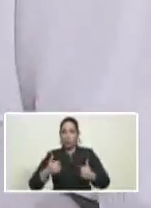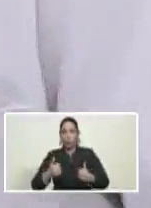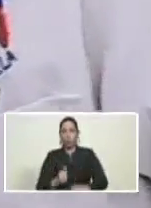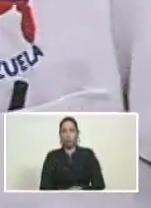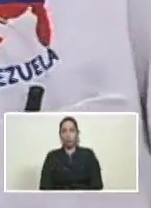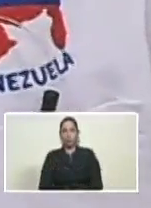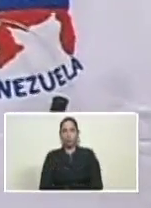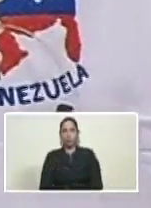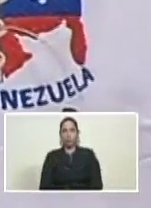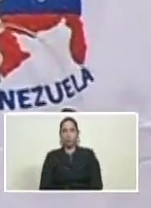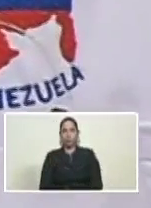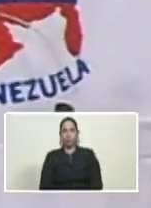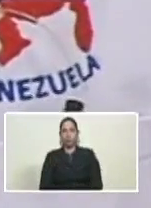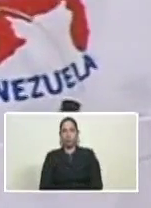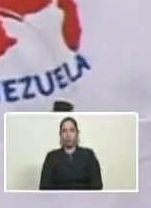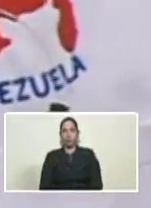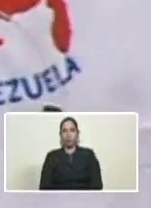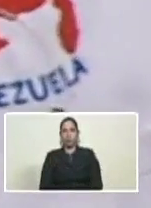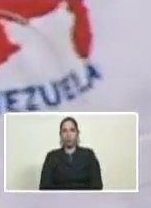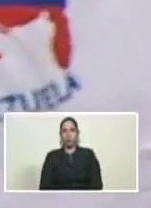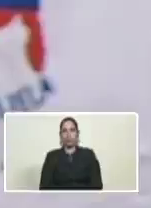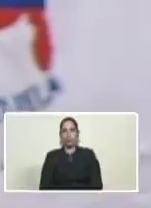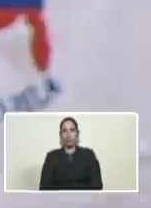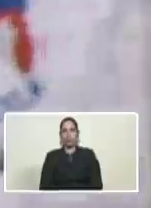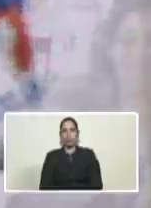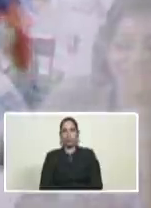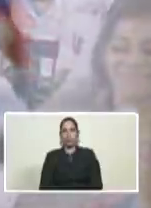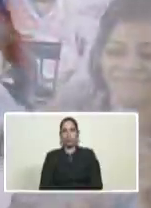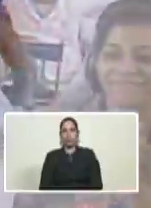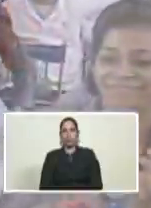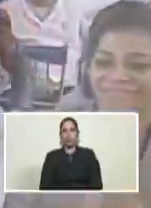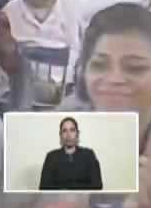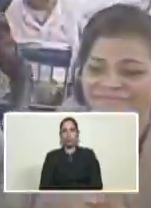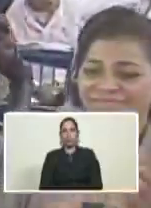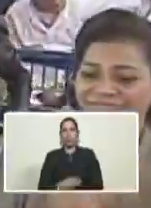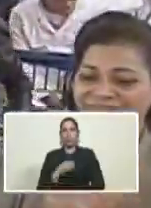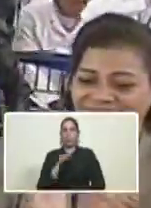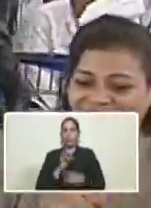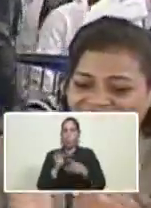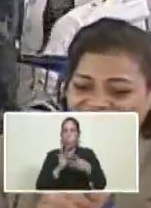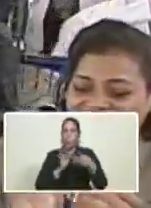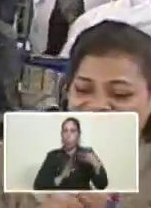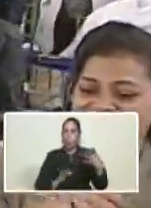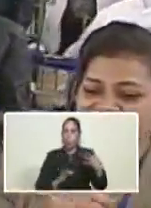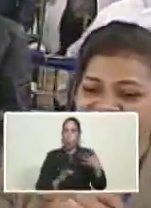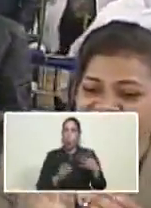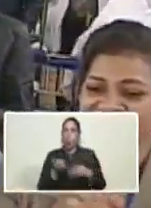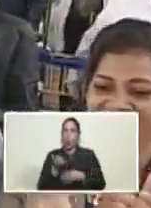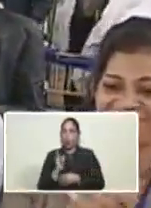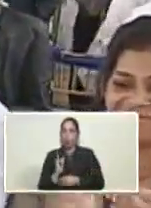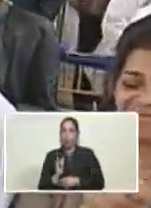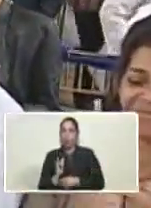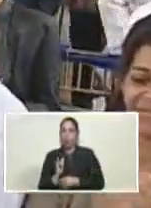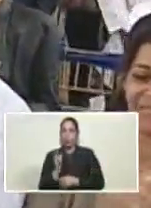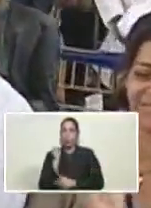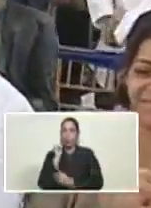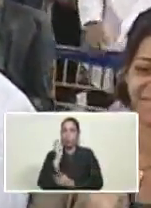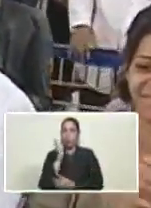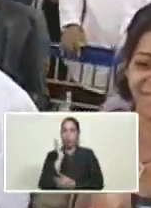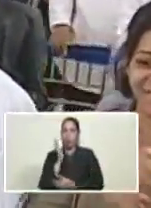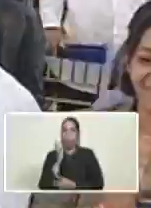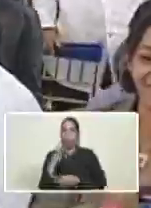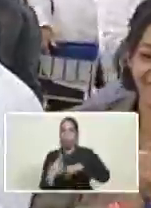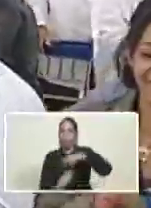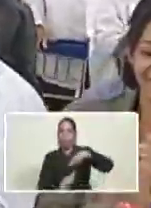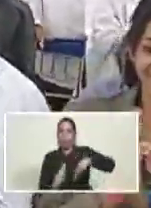Salud que prorroguemos el funcionamiento y la existencia del Congreso Revolucionario